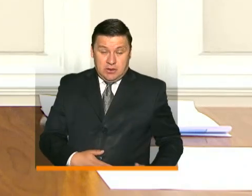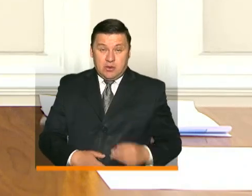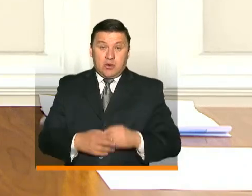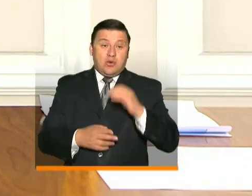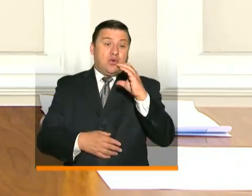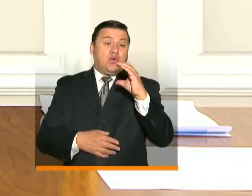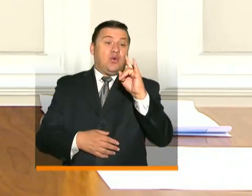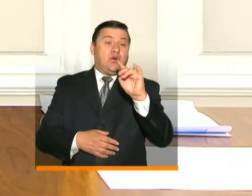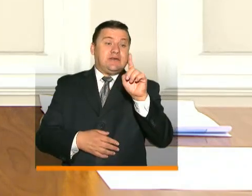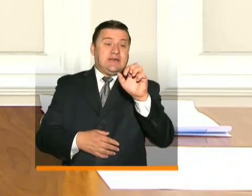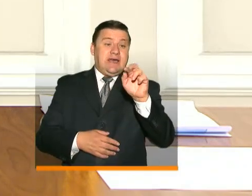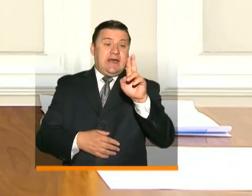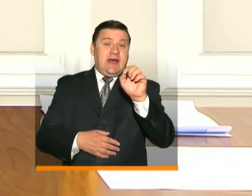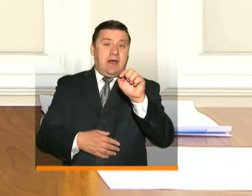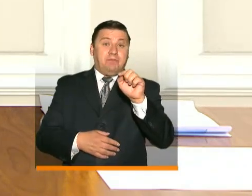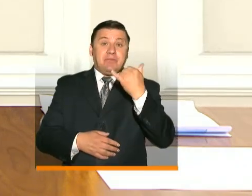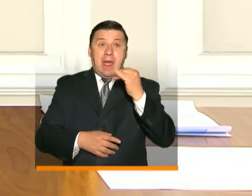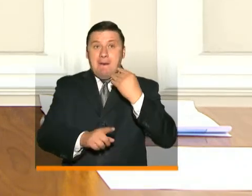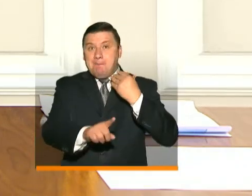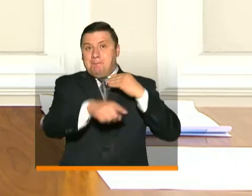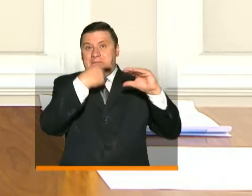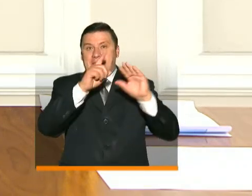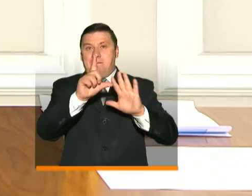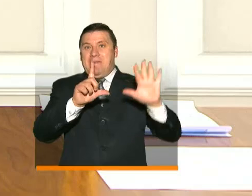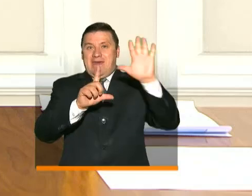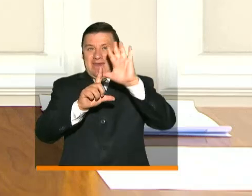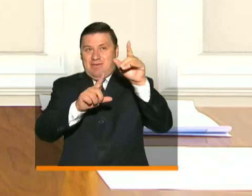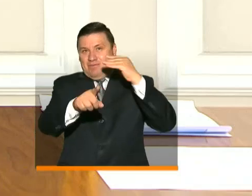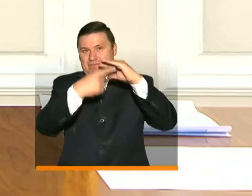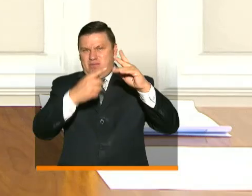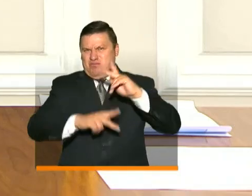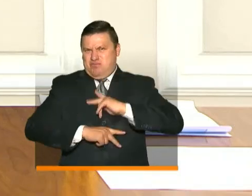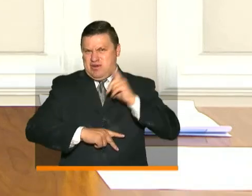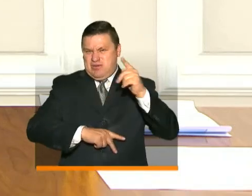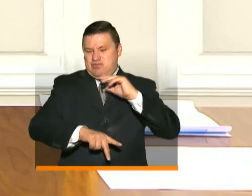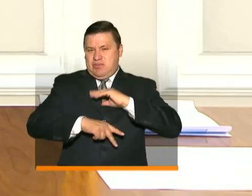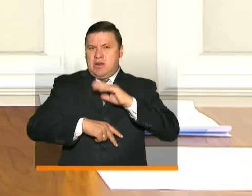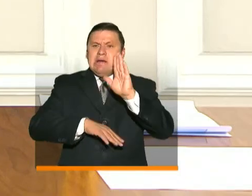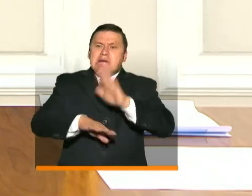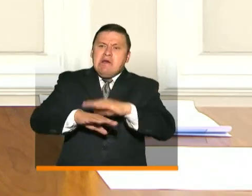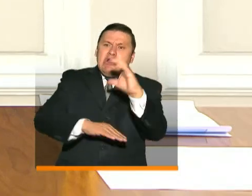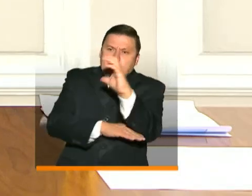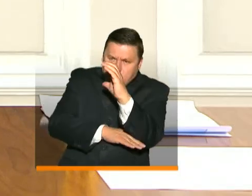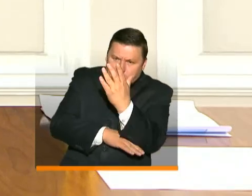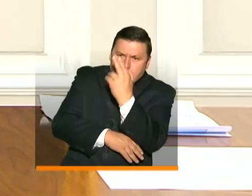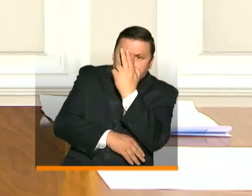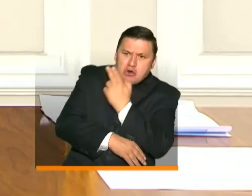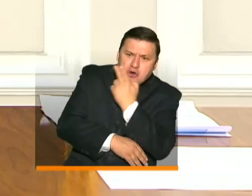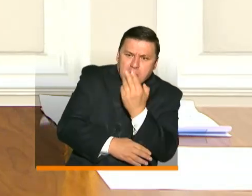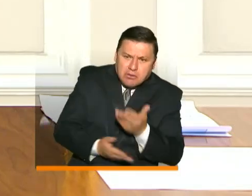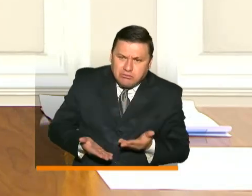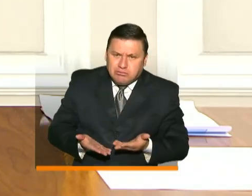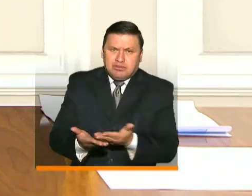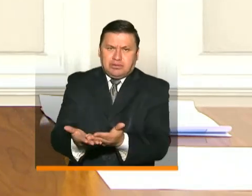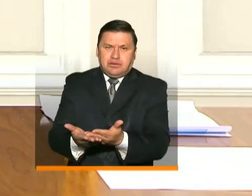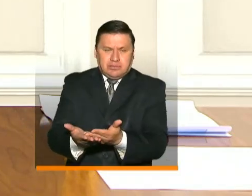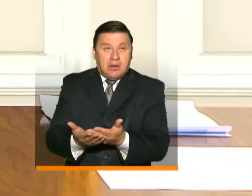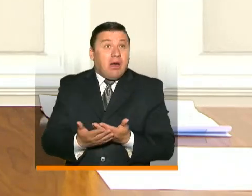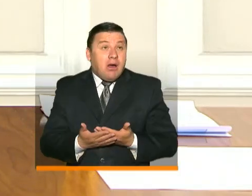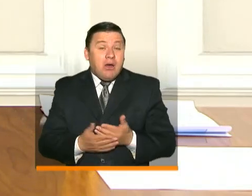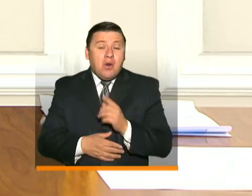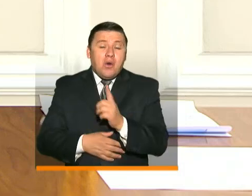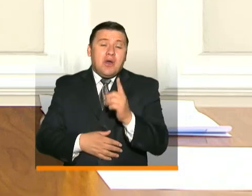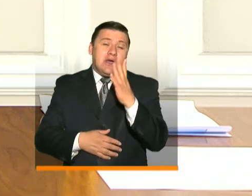Coursera, Jeff Mayocolda, nos ha mandado un video donde él le transmite a Colombia su compromiso para que más